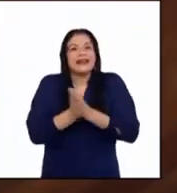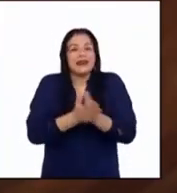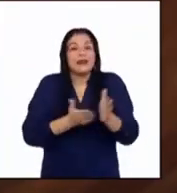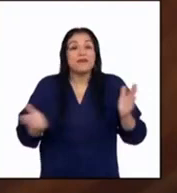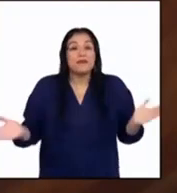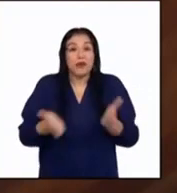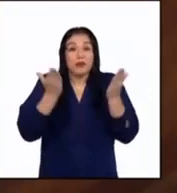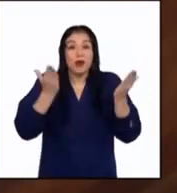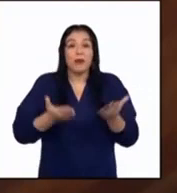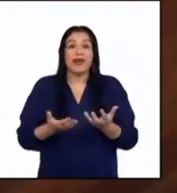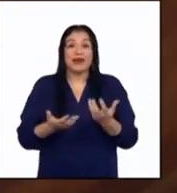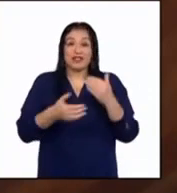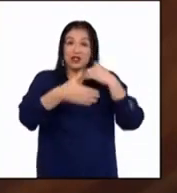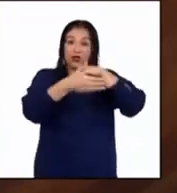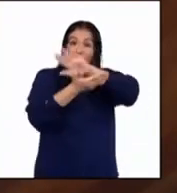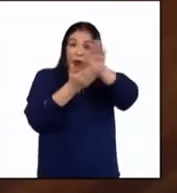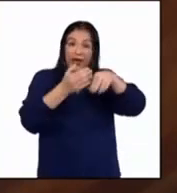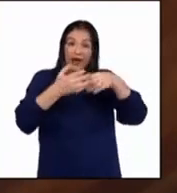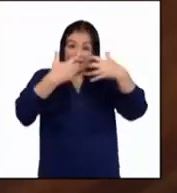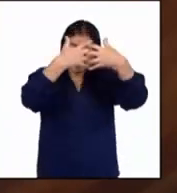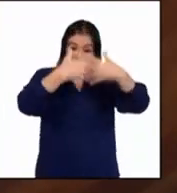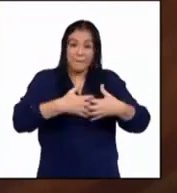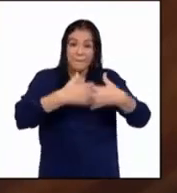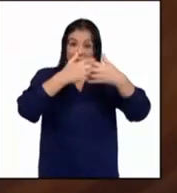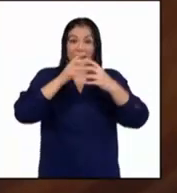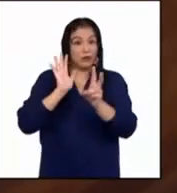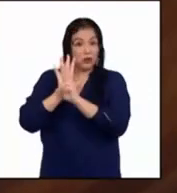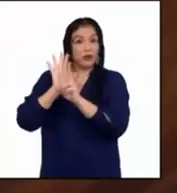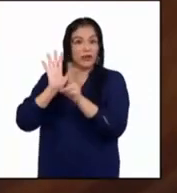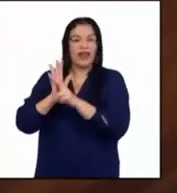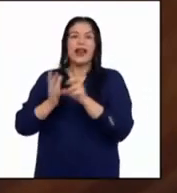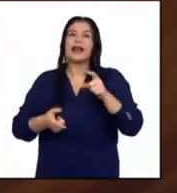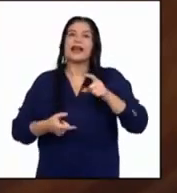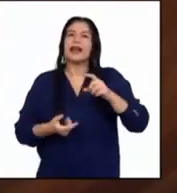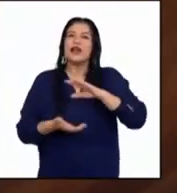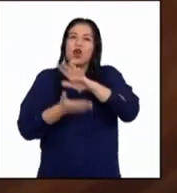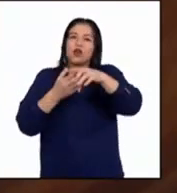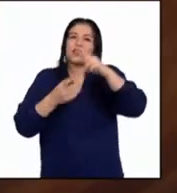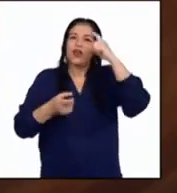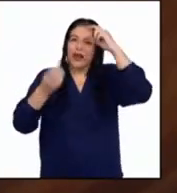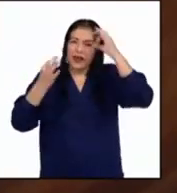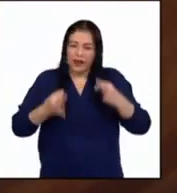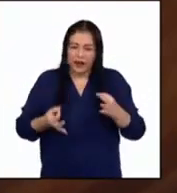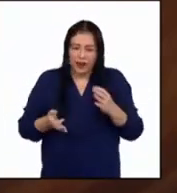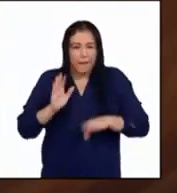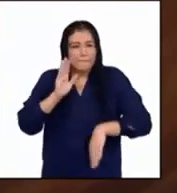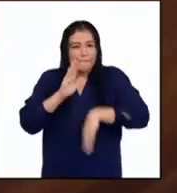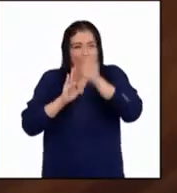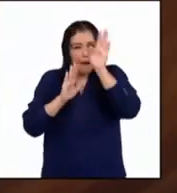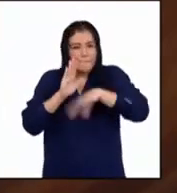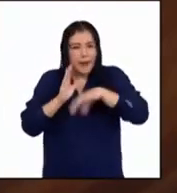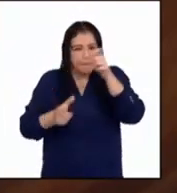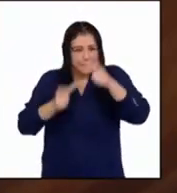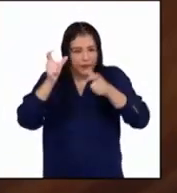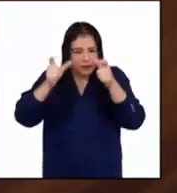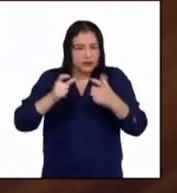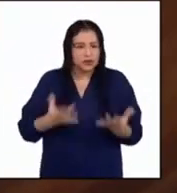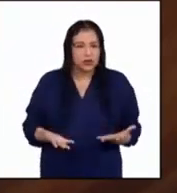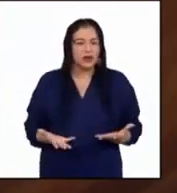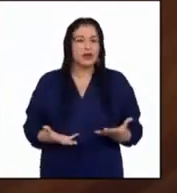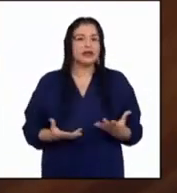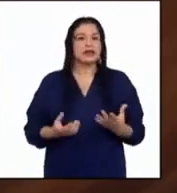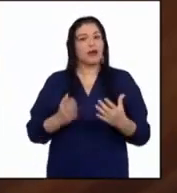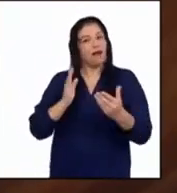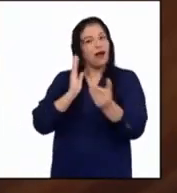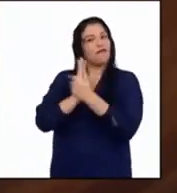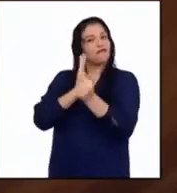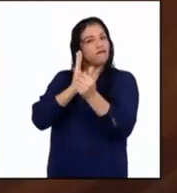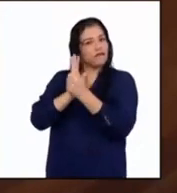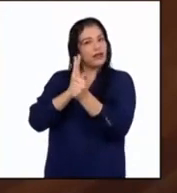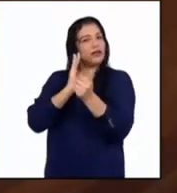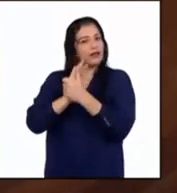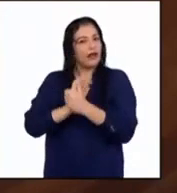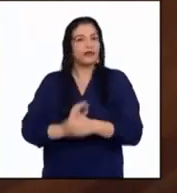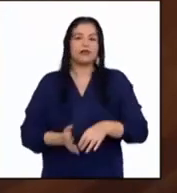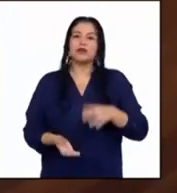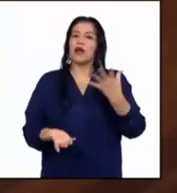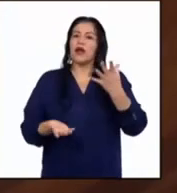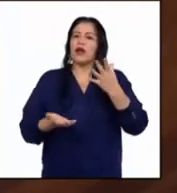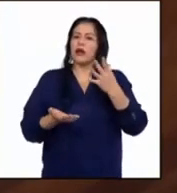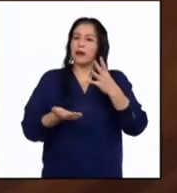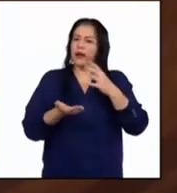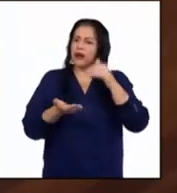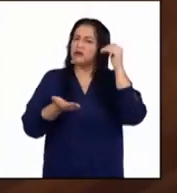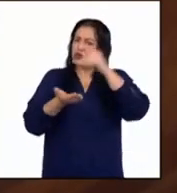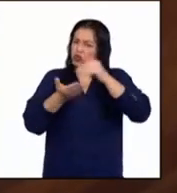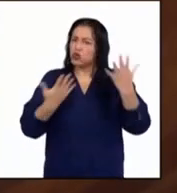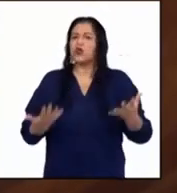voluntariado en las empresas era la creencia de que la mayor cantidad de personas con talento, con